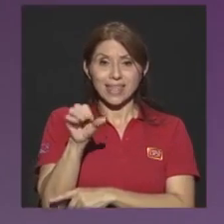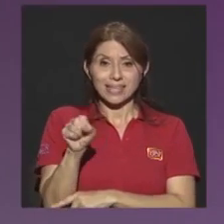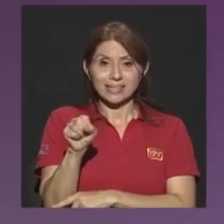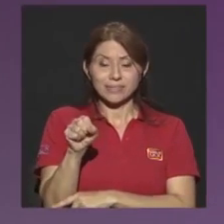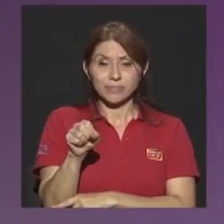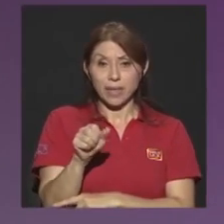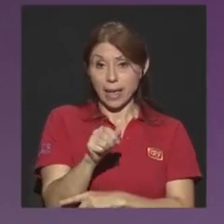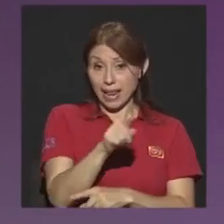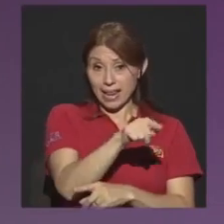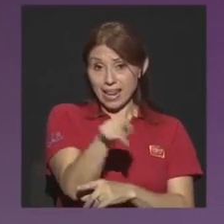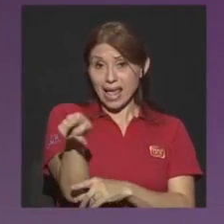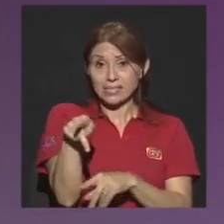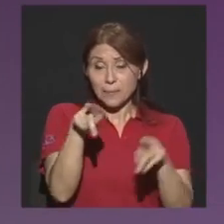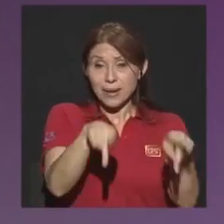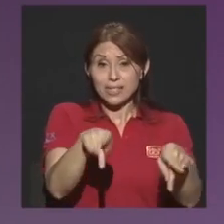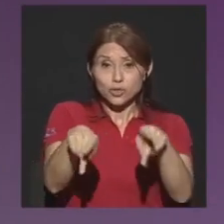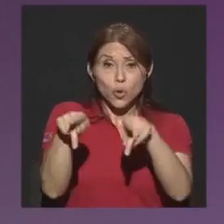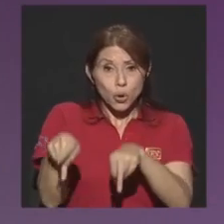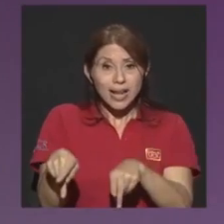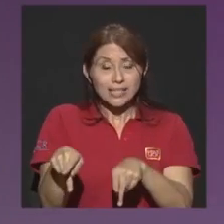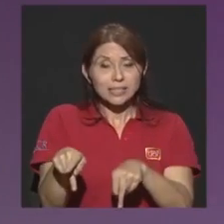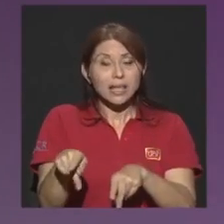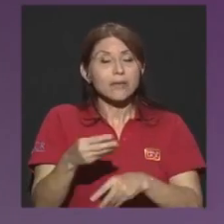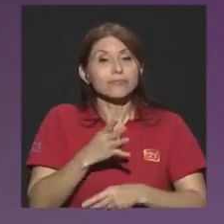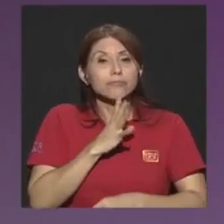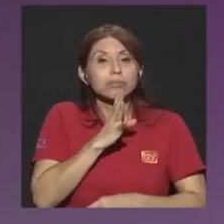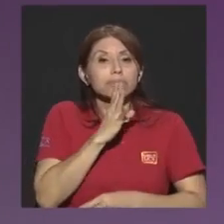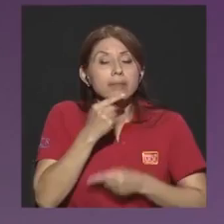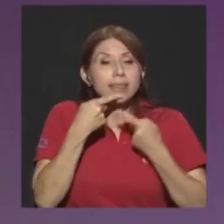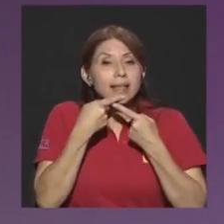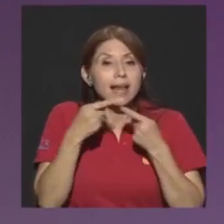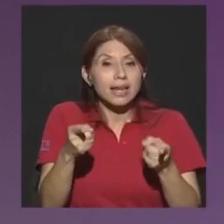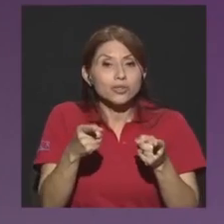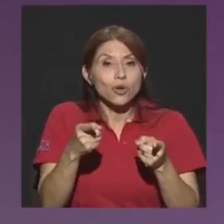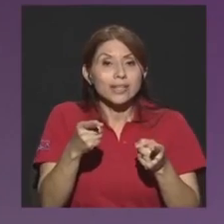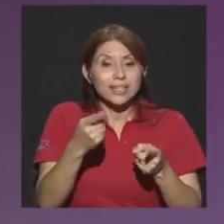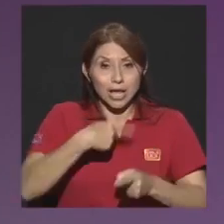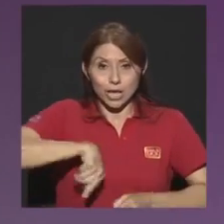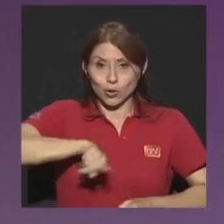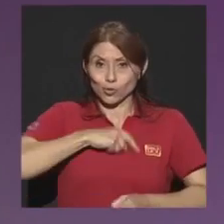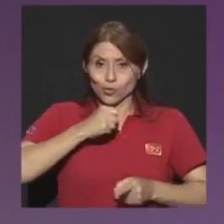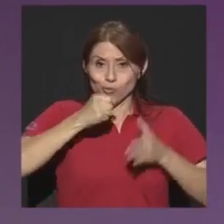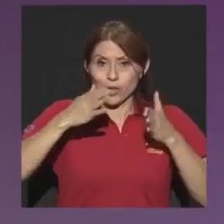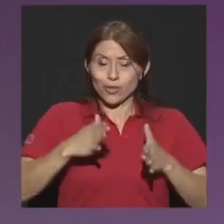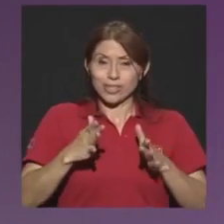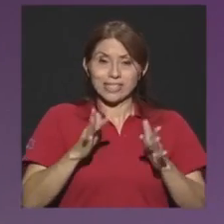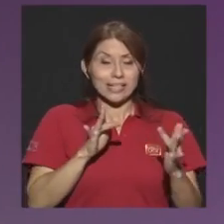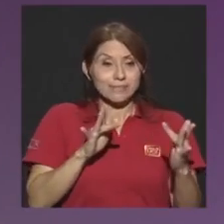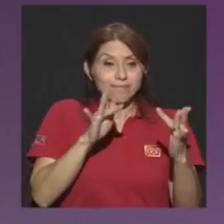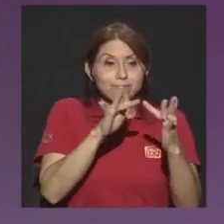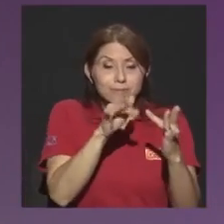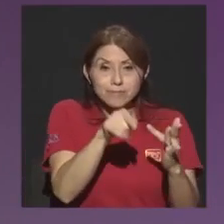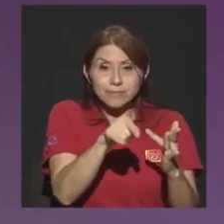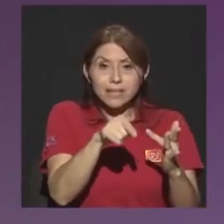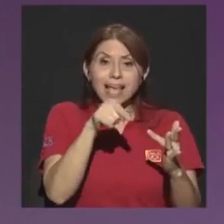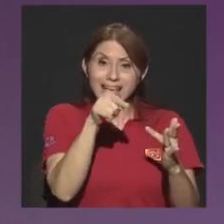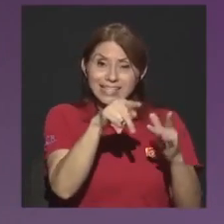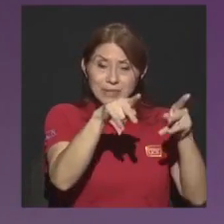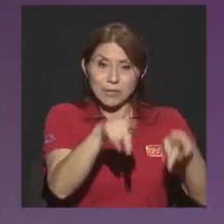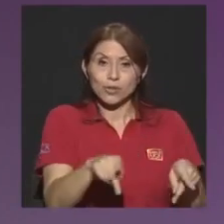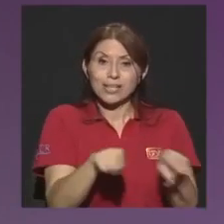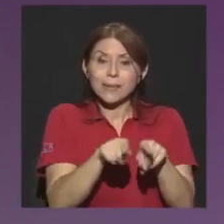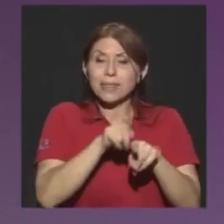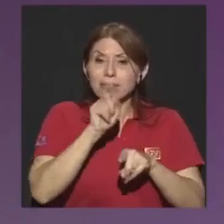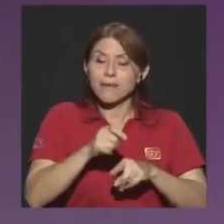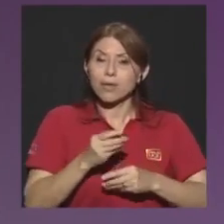a las que accedemos, las periodistas y los periodistas, tienen que también saber ser proactivos, hablar, responder